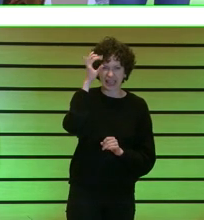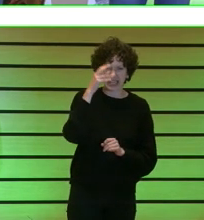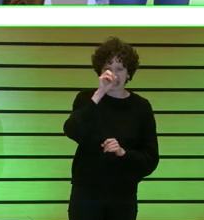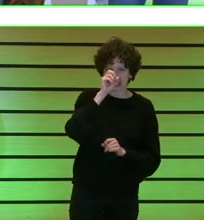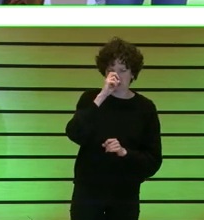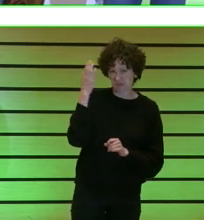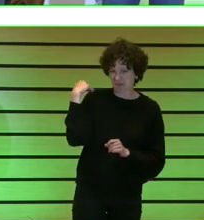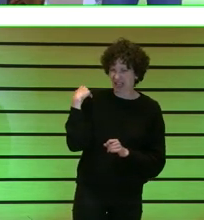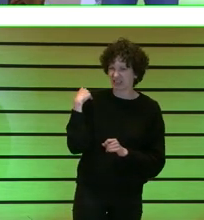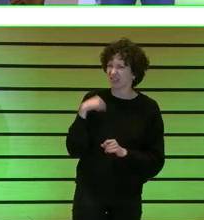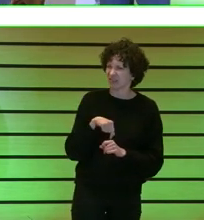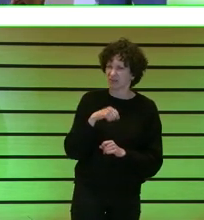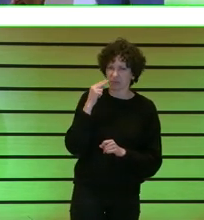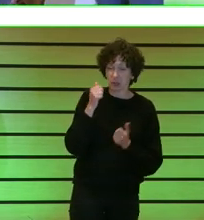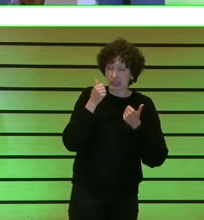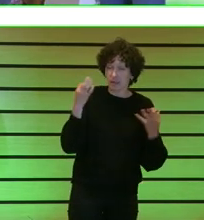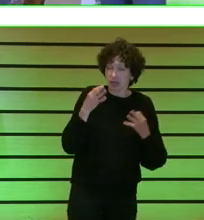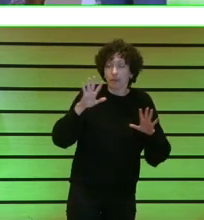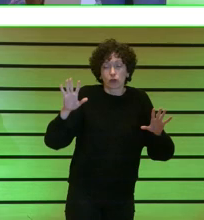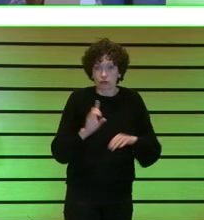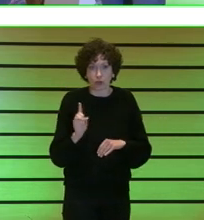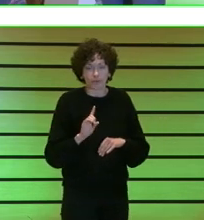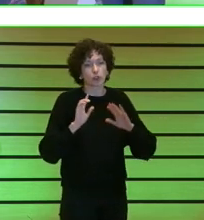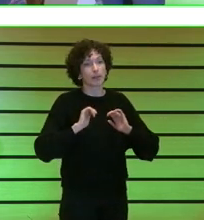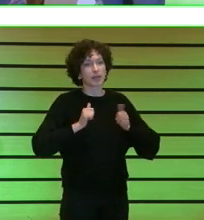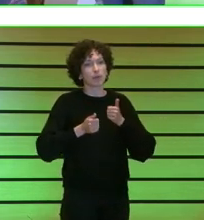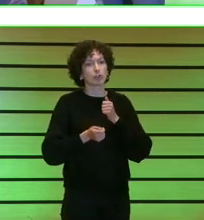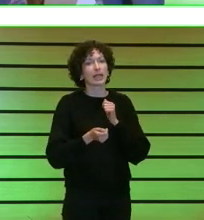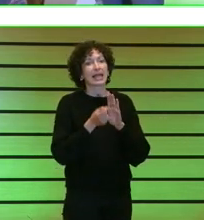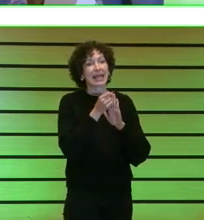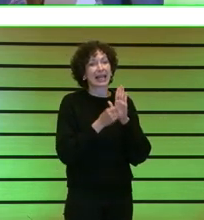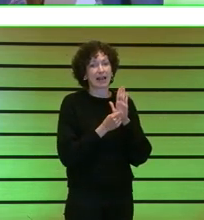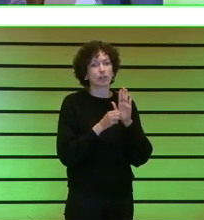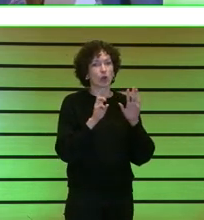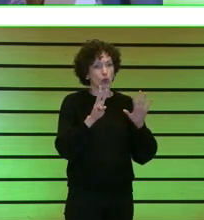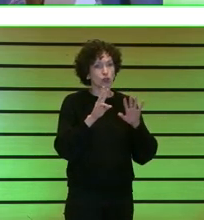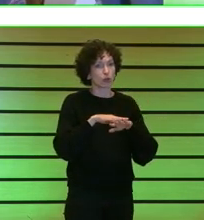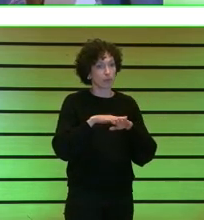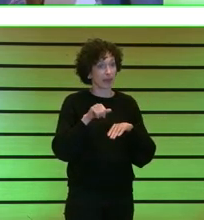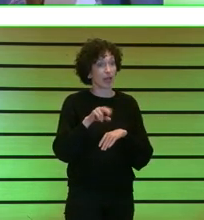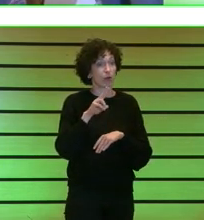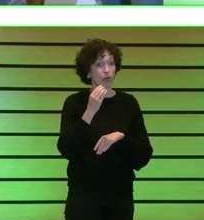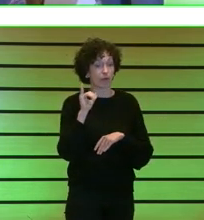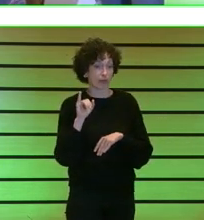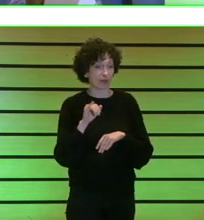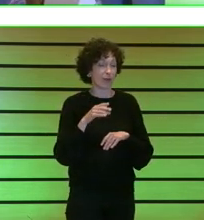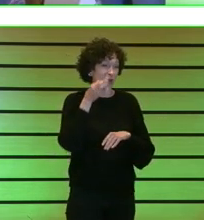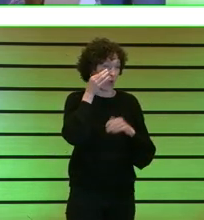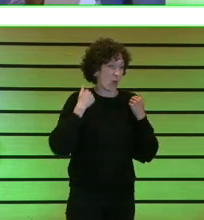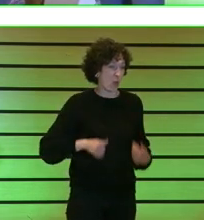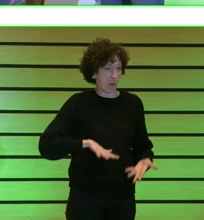y pusimos en marcha ocho claves ocho claves para humanizar las unidades de cuidados intensivos